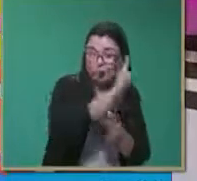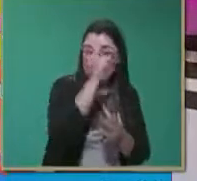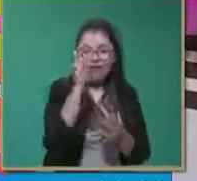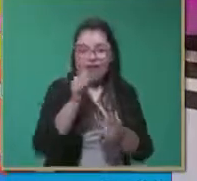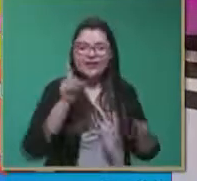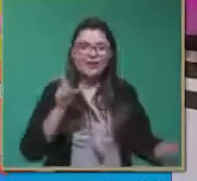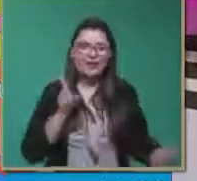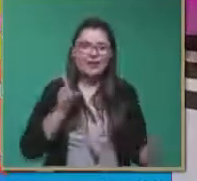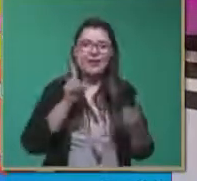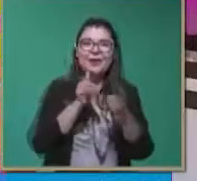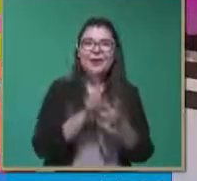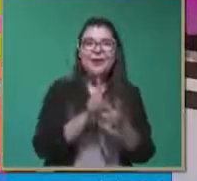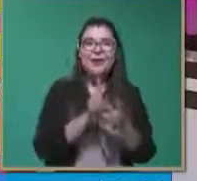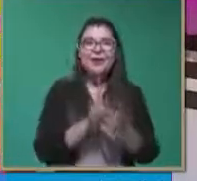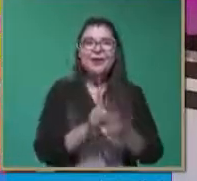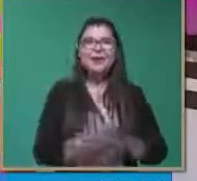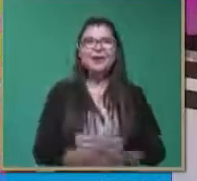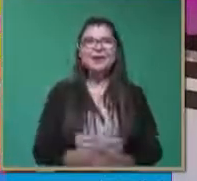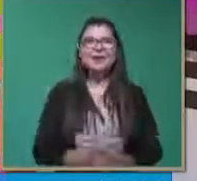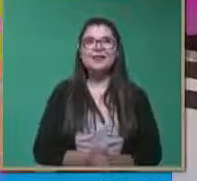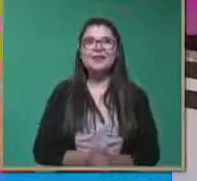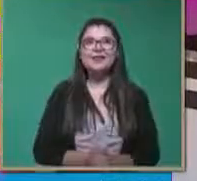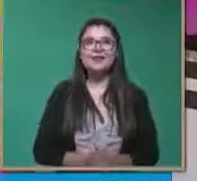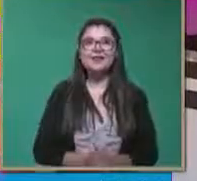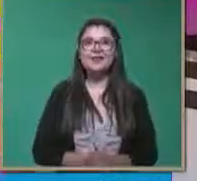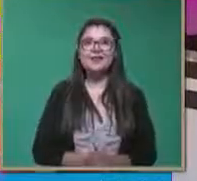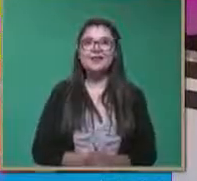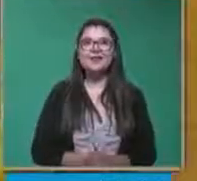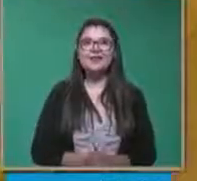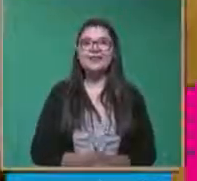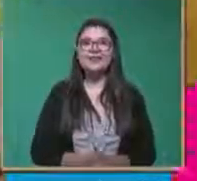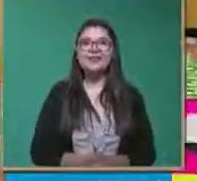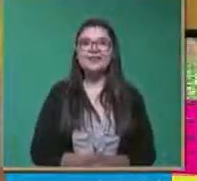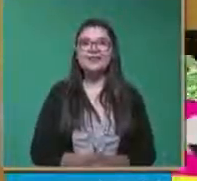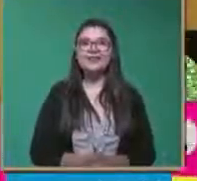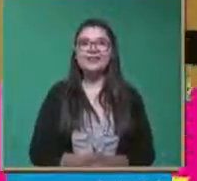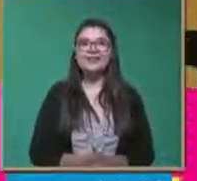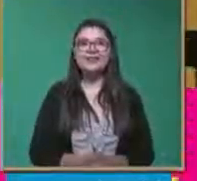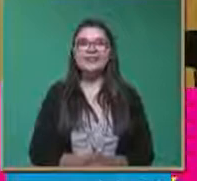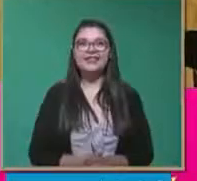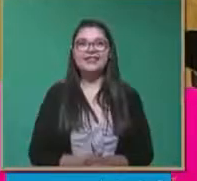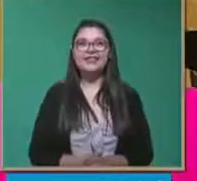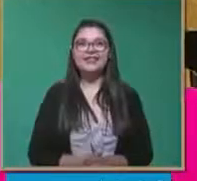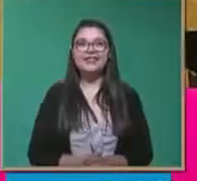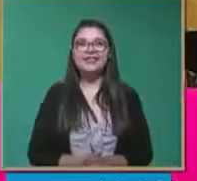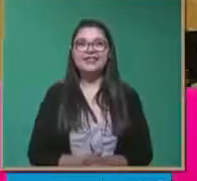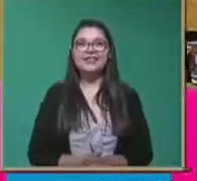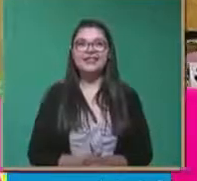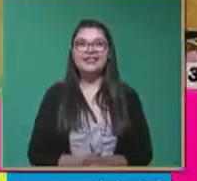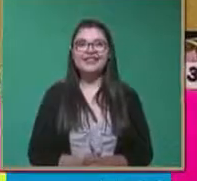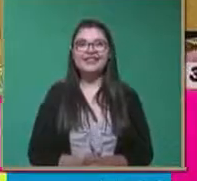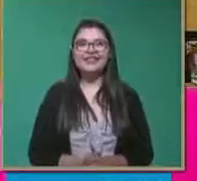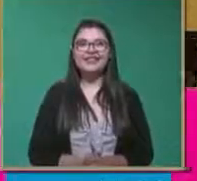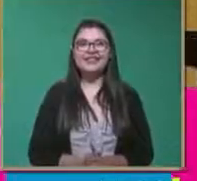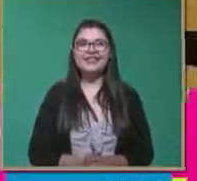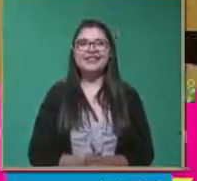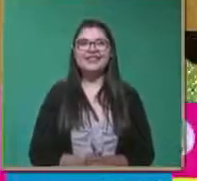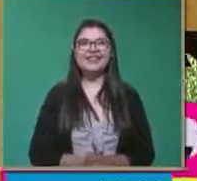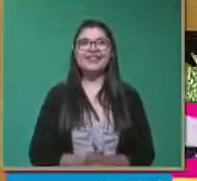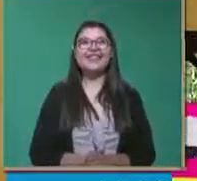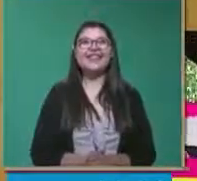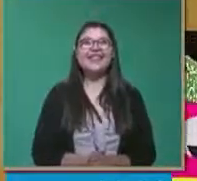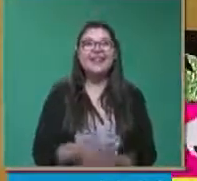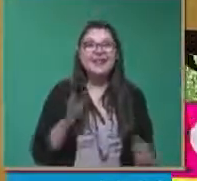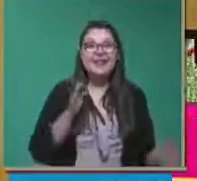la encontrarás. A ver. Frío, frío, frío, frío, frío. Ay, maestra Yuli.